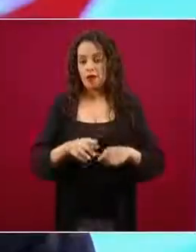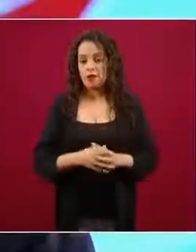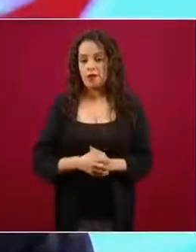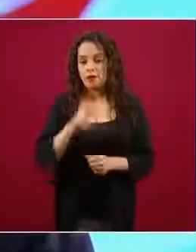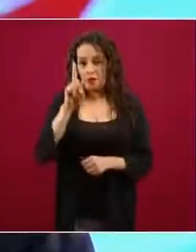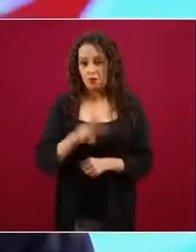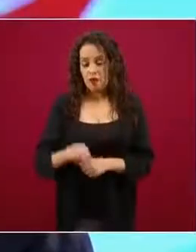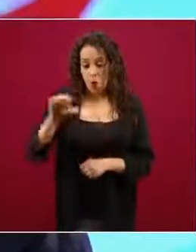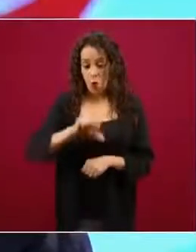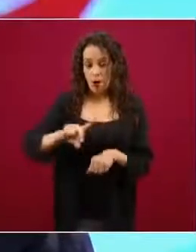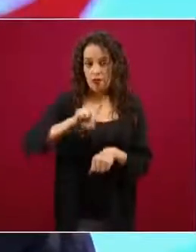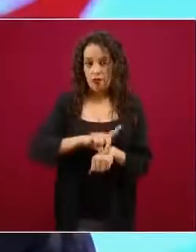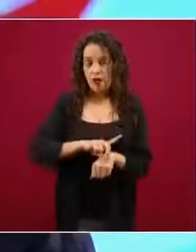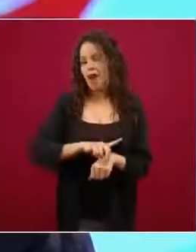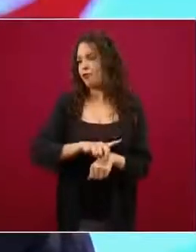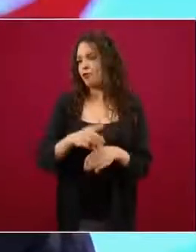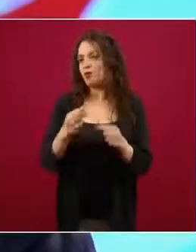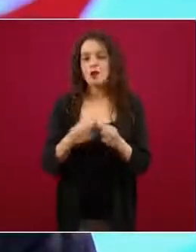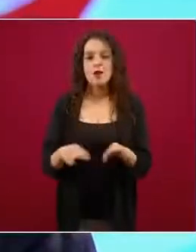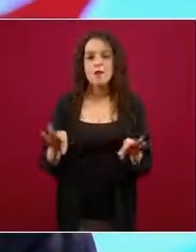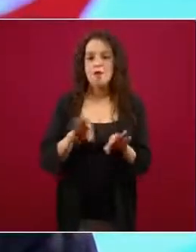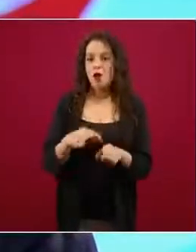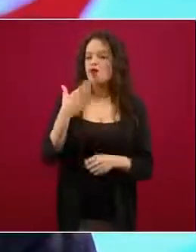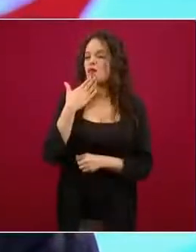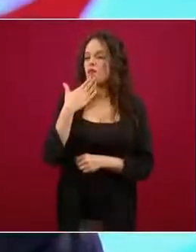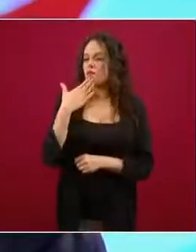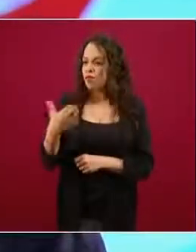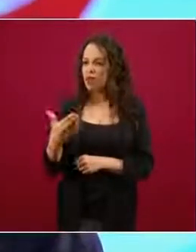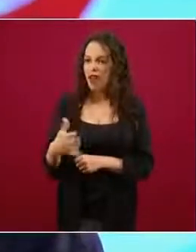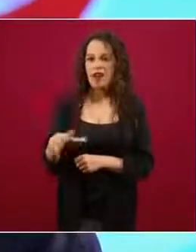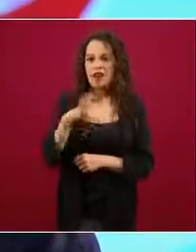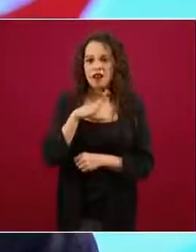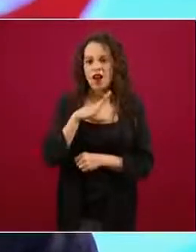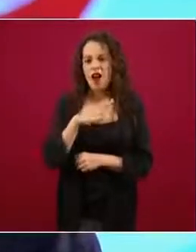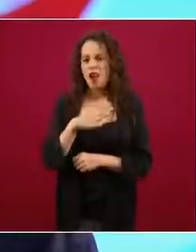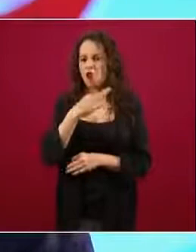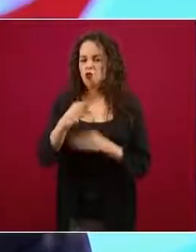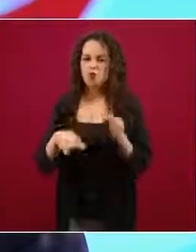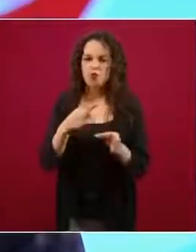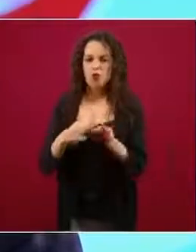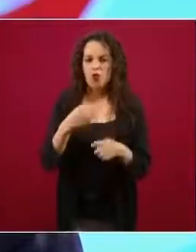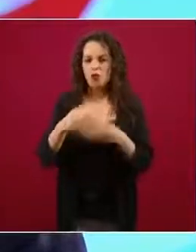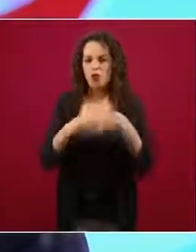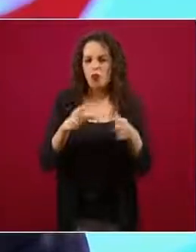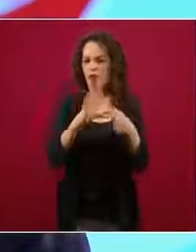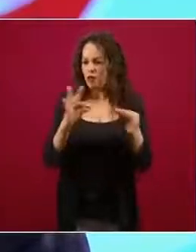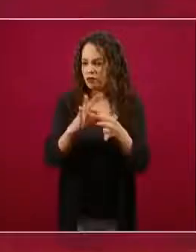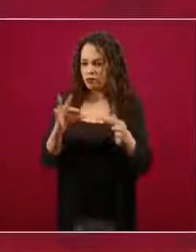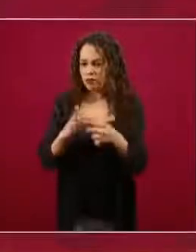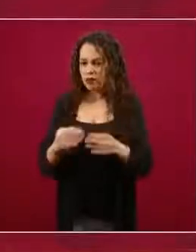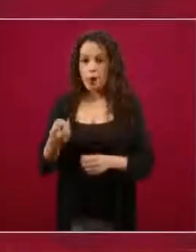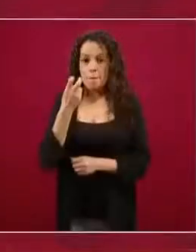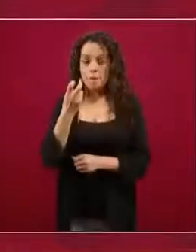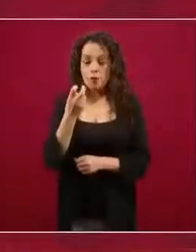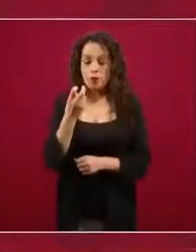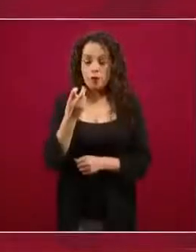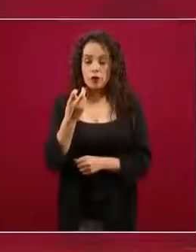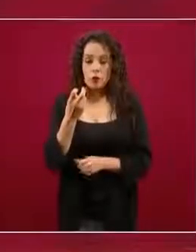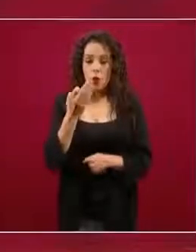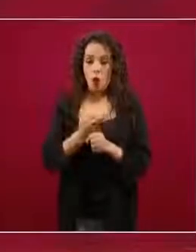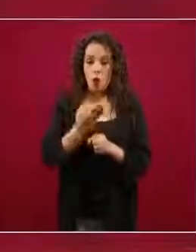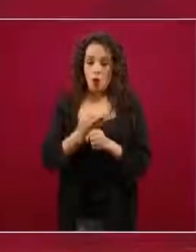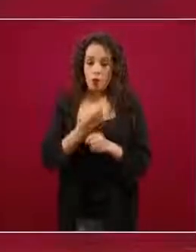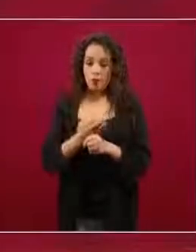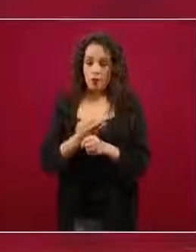muy enriquecedor el diálogo y mañana comentaremos lo que se resuelva en el Pleno, por eso no lo demos todavía